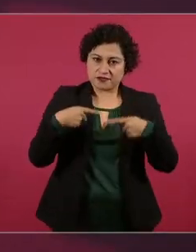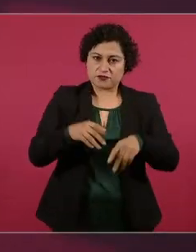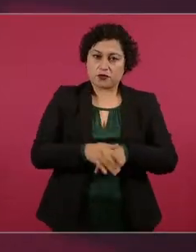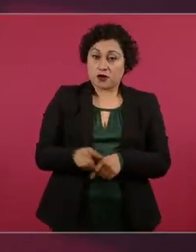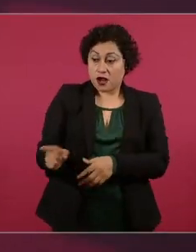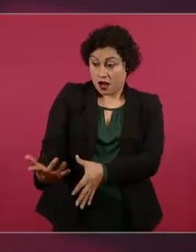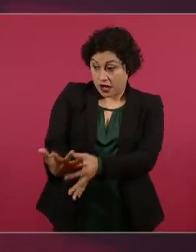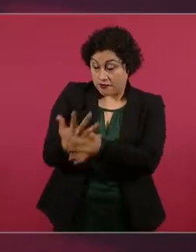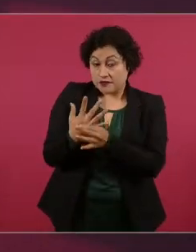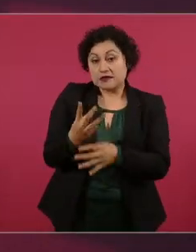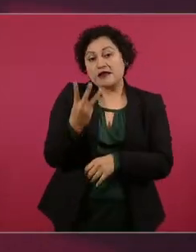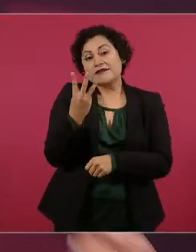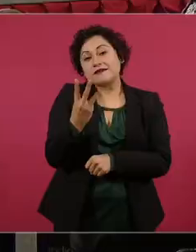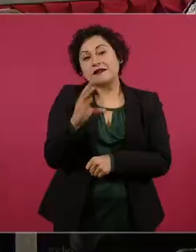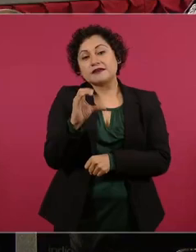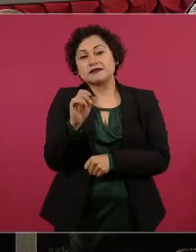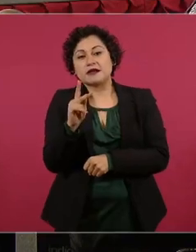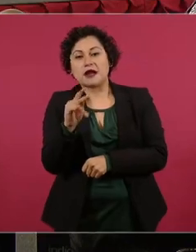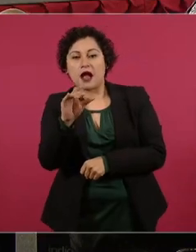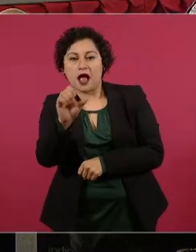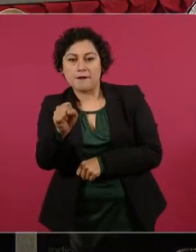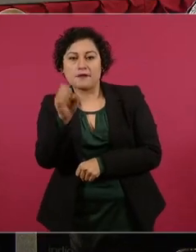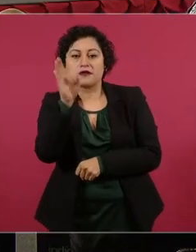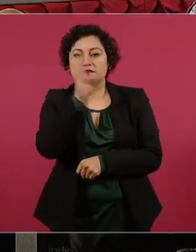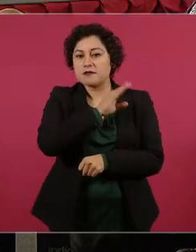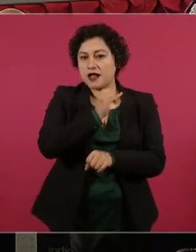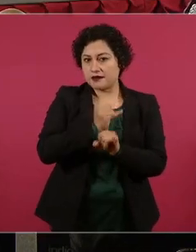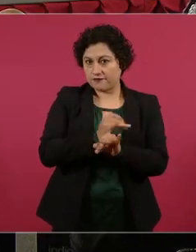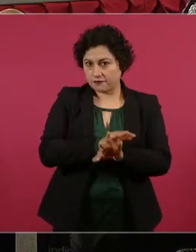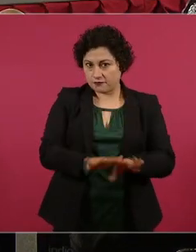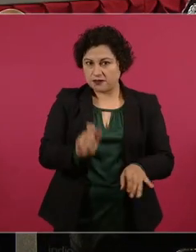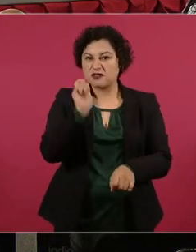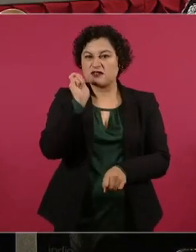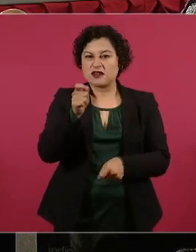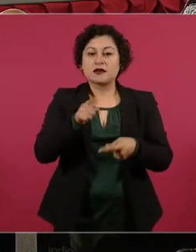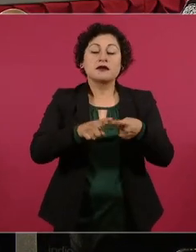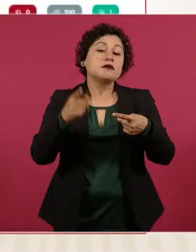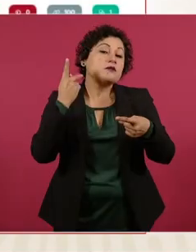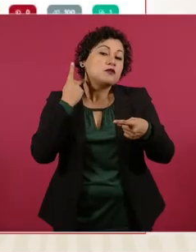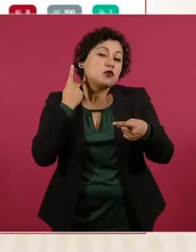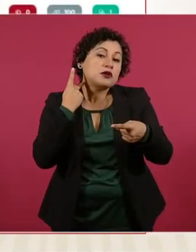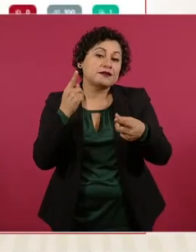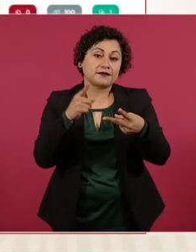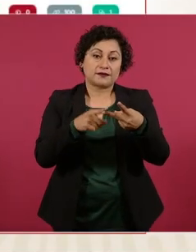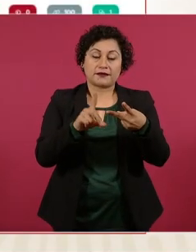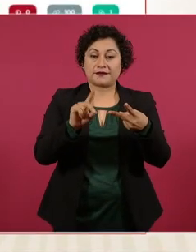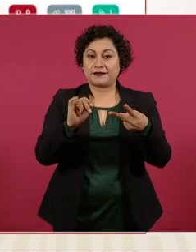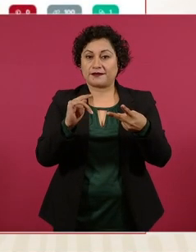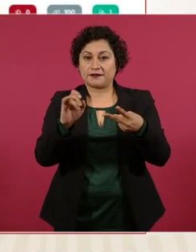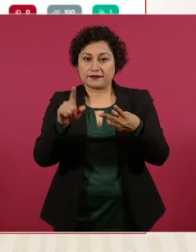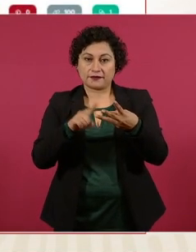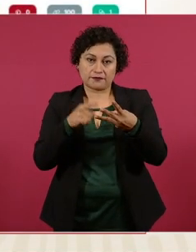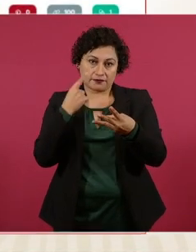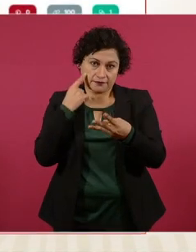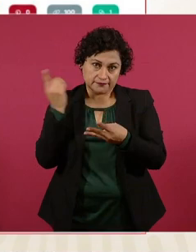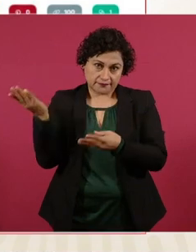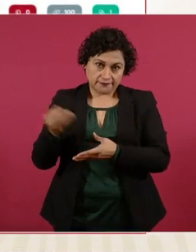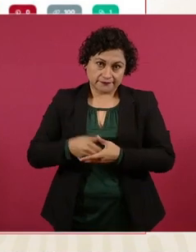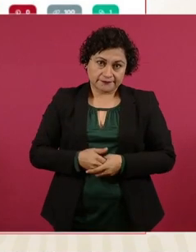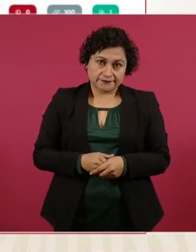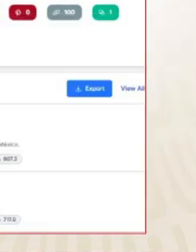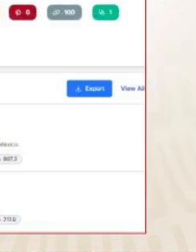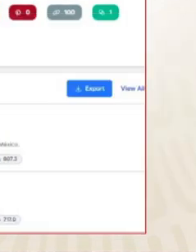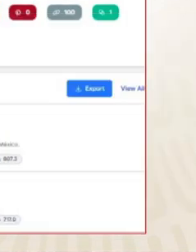de la desinformación? Es política, digital y mediática. Y vamos